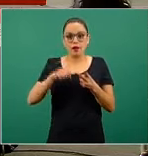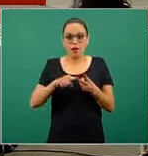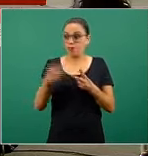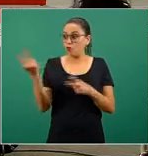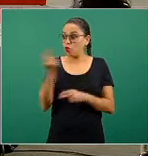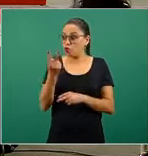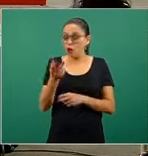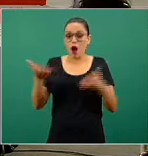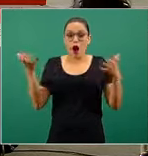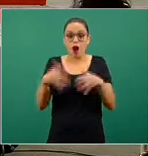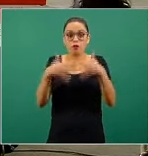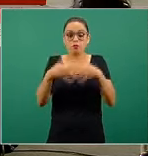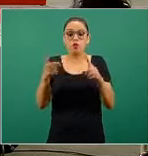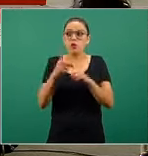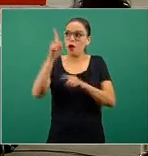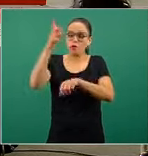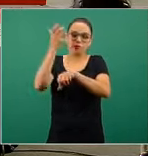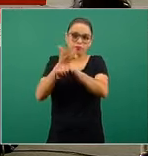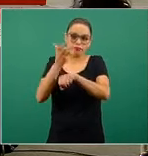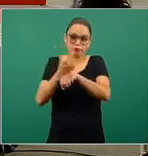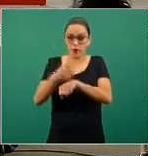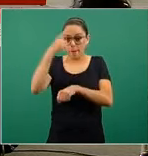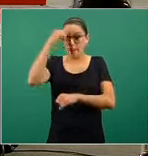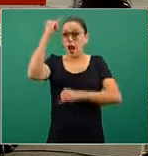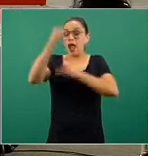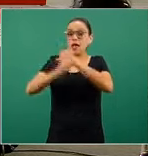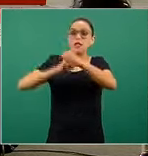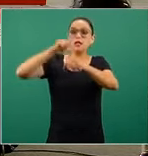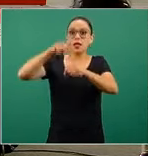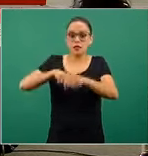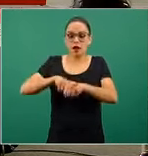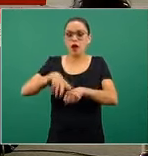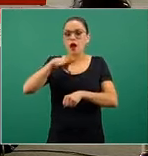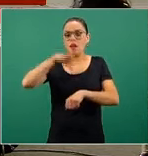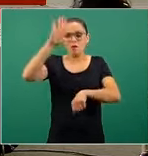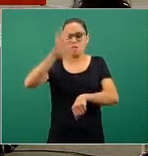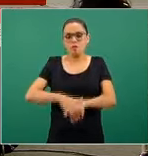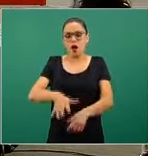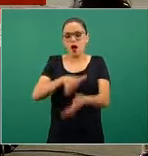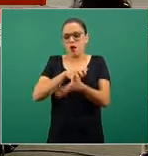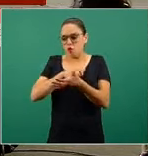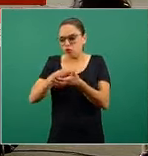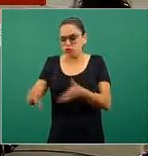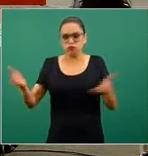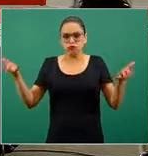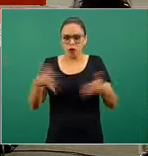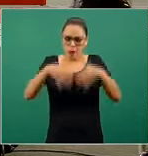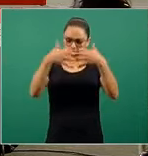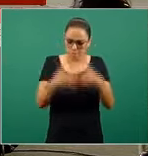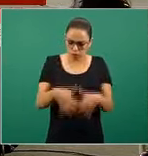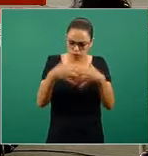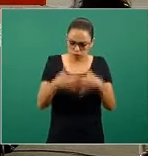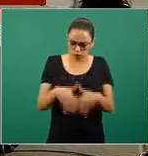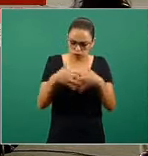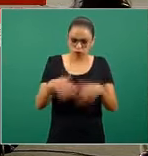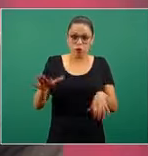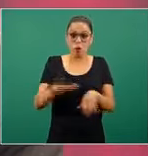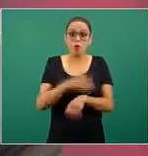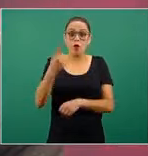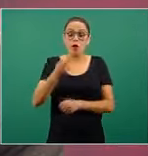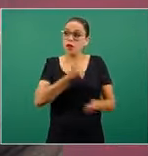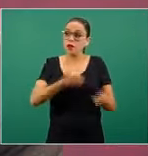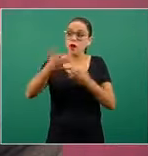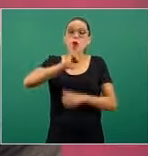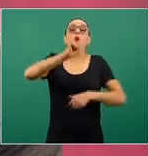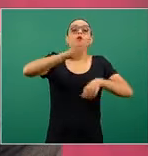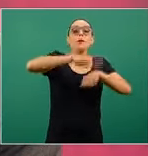Unidos, y para las operaciones internacionales tienen un volumen mucho mayor de producción porque es para varios otros países, y